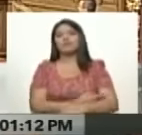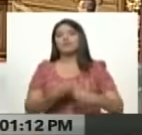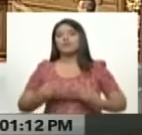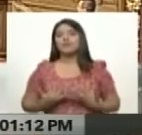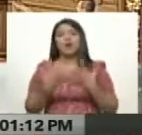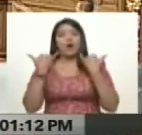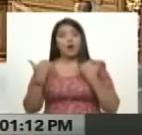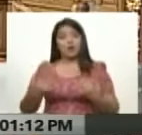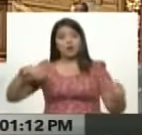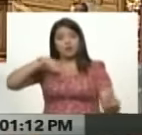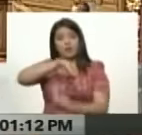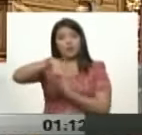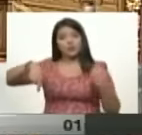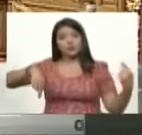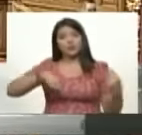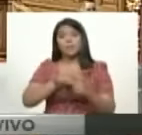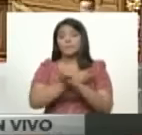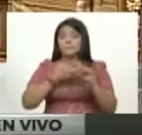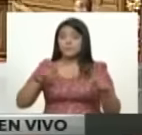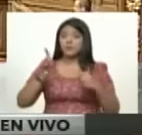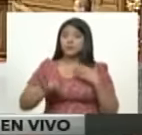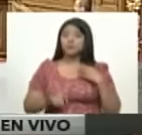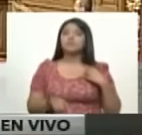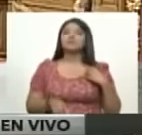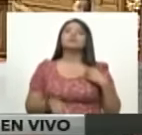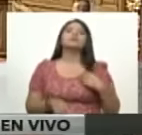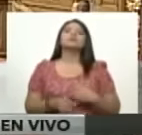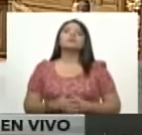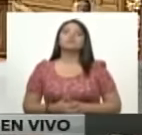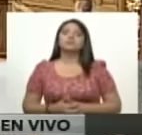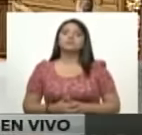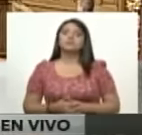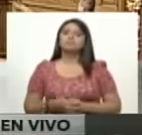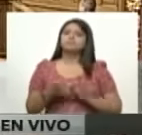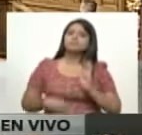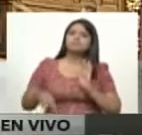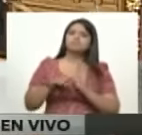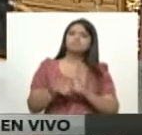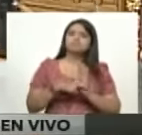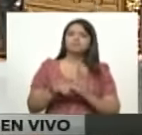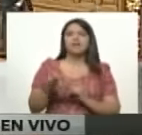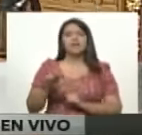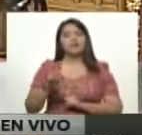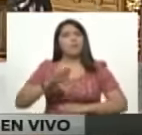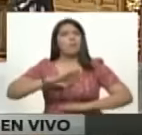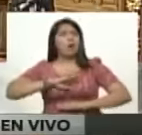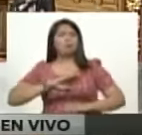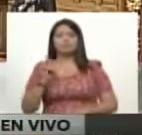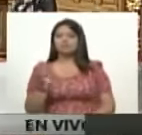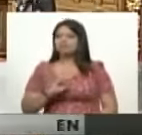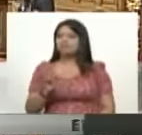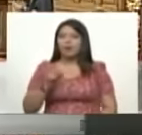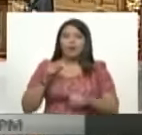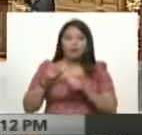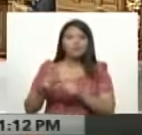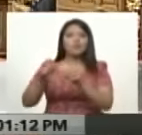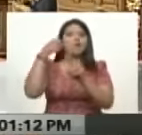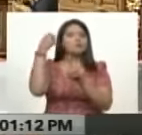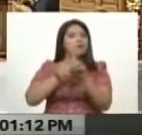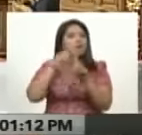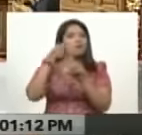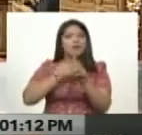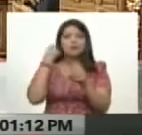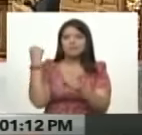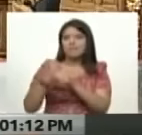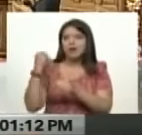de revolución. Sin embargo, también han hecho hincapié en que no están conformes y que seguirán trabajando